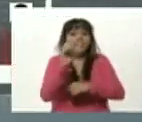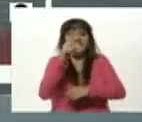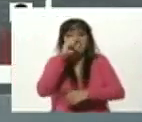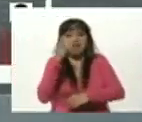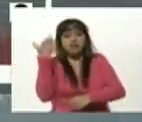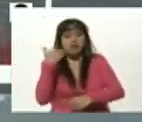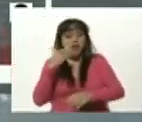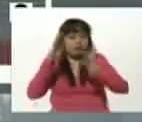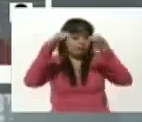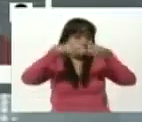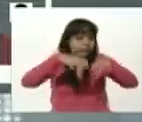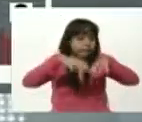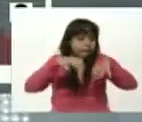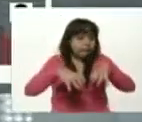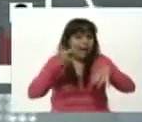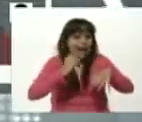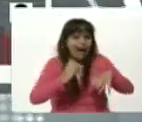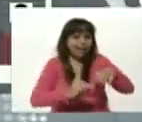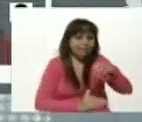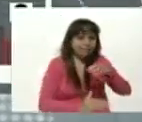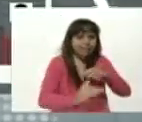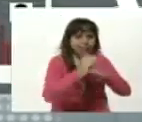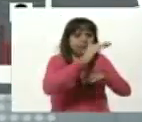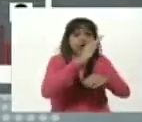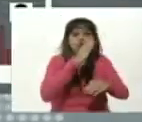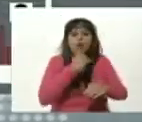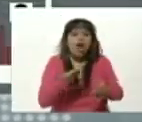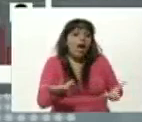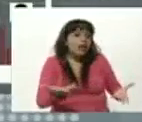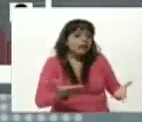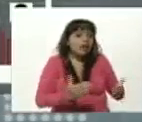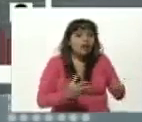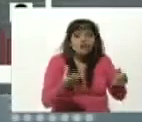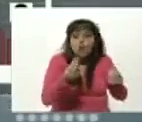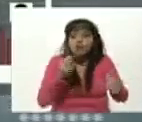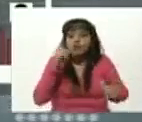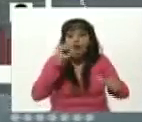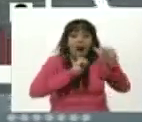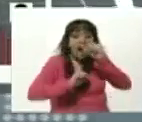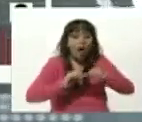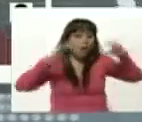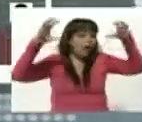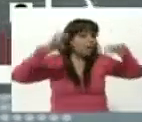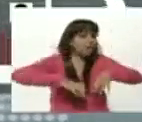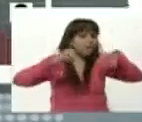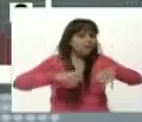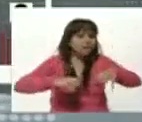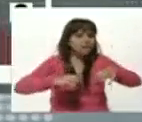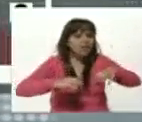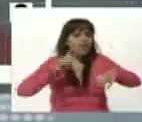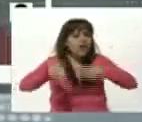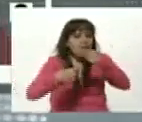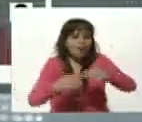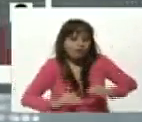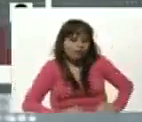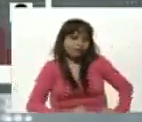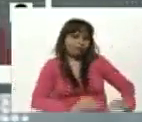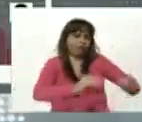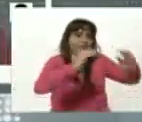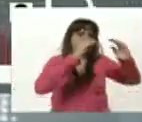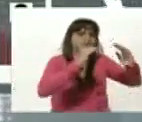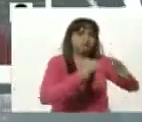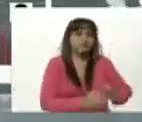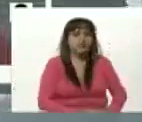fue la razón por la cual el río no aguantó la cantidad de agua que traía. Y fíjese que en